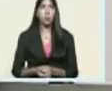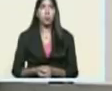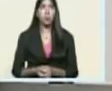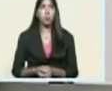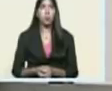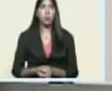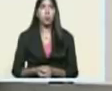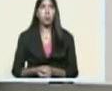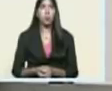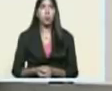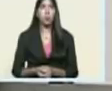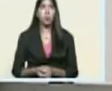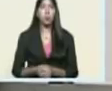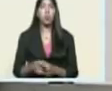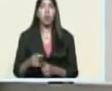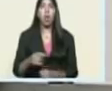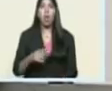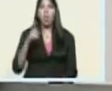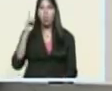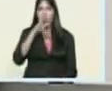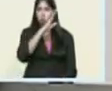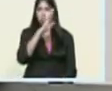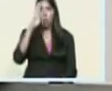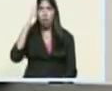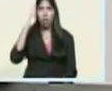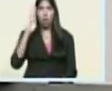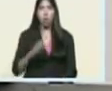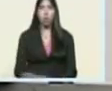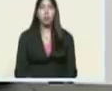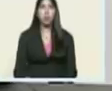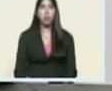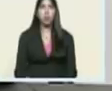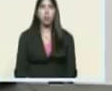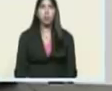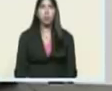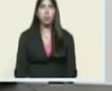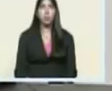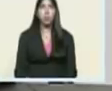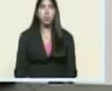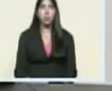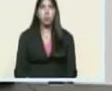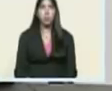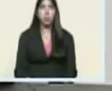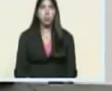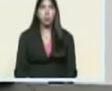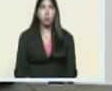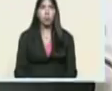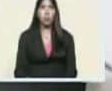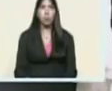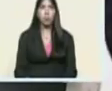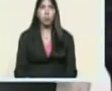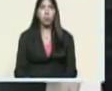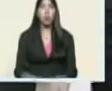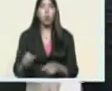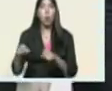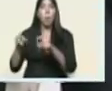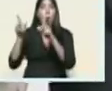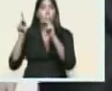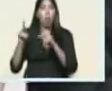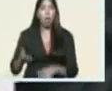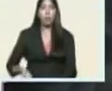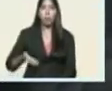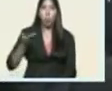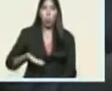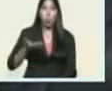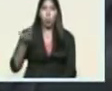político, camarada Diosdado, que me escuchas por aquí, compañeros del alto mando político, es la oportunidad de oro para